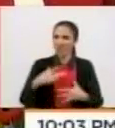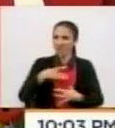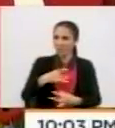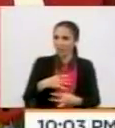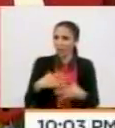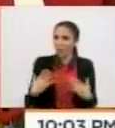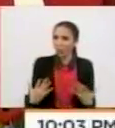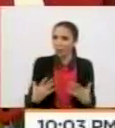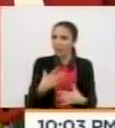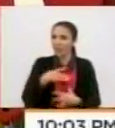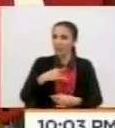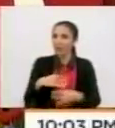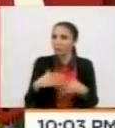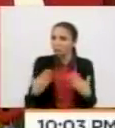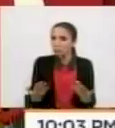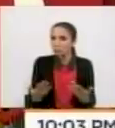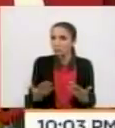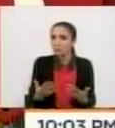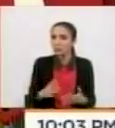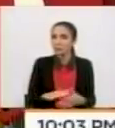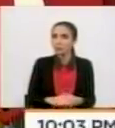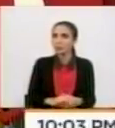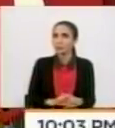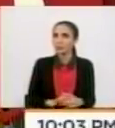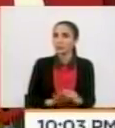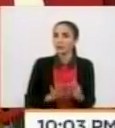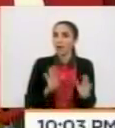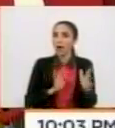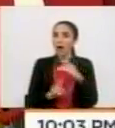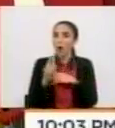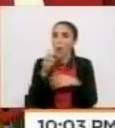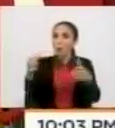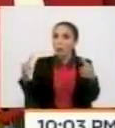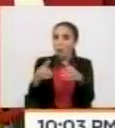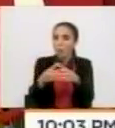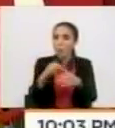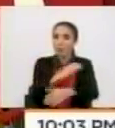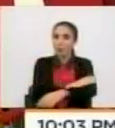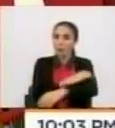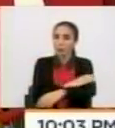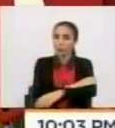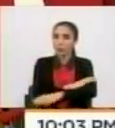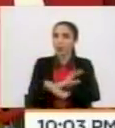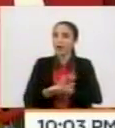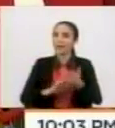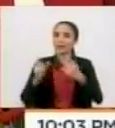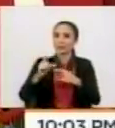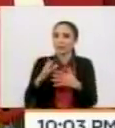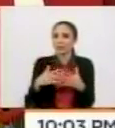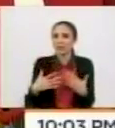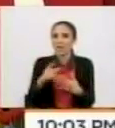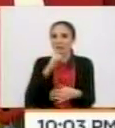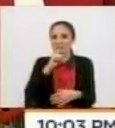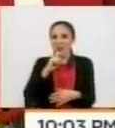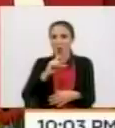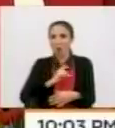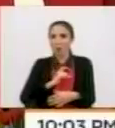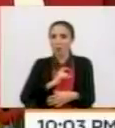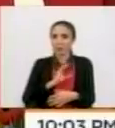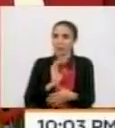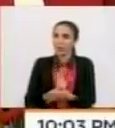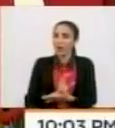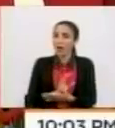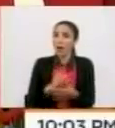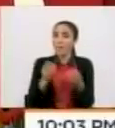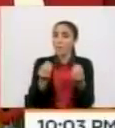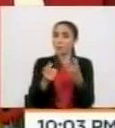Un segmento de los votantes de la oposición que necesitaban tener odio. Que hay gente que lo mueve el odio